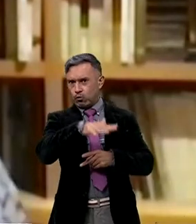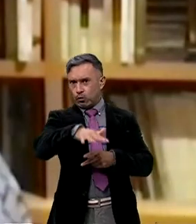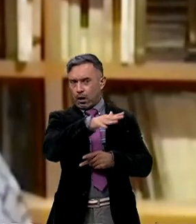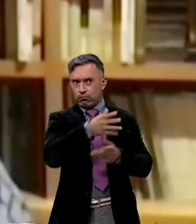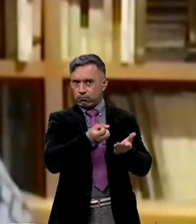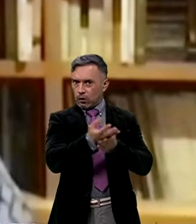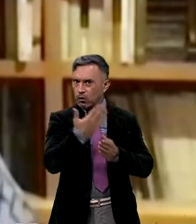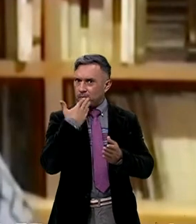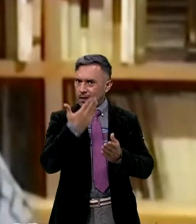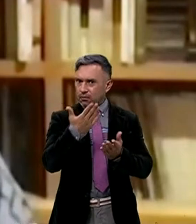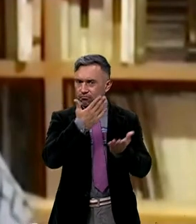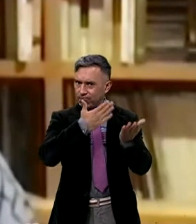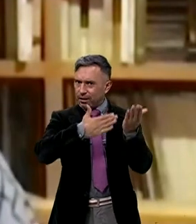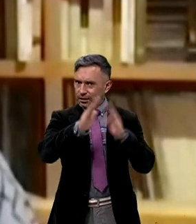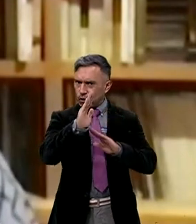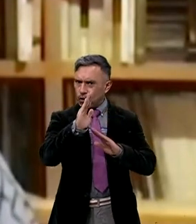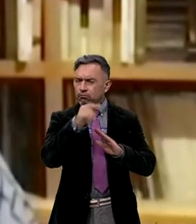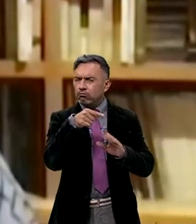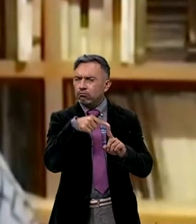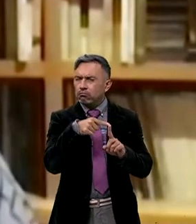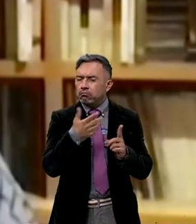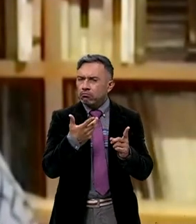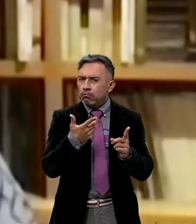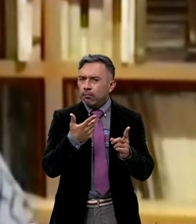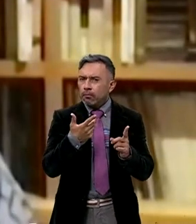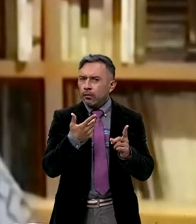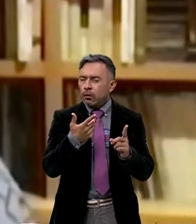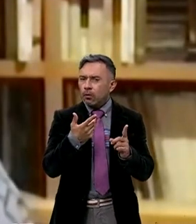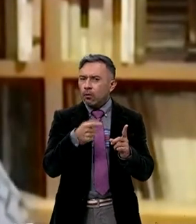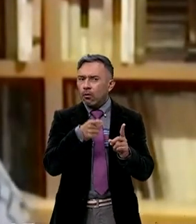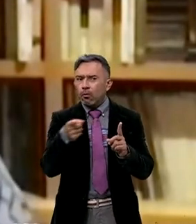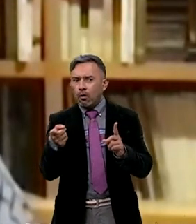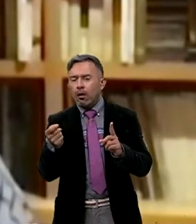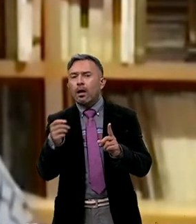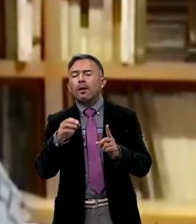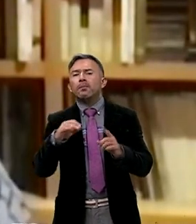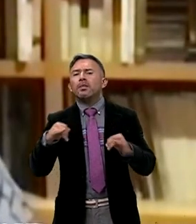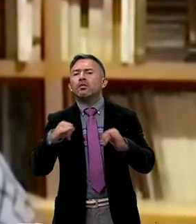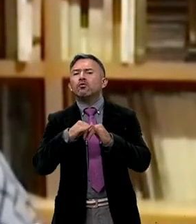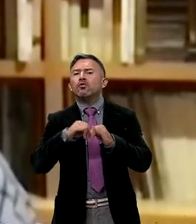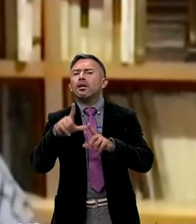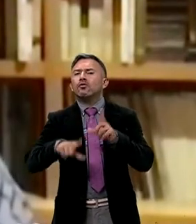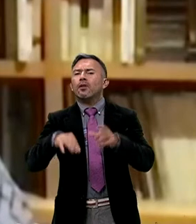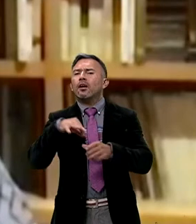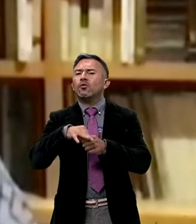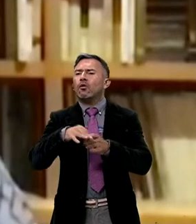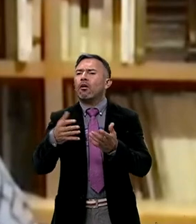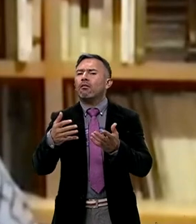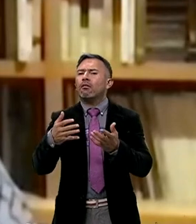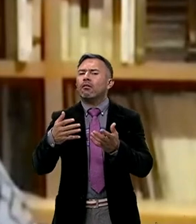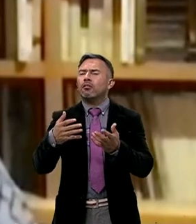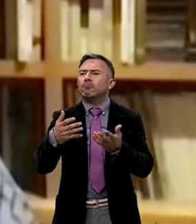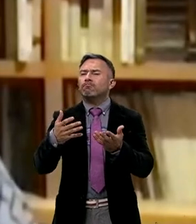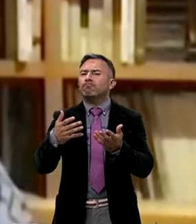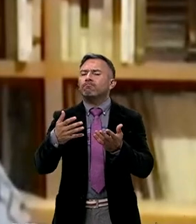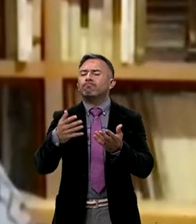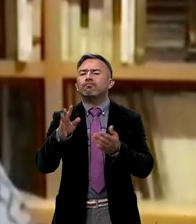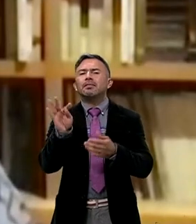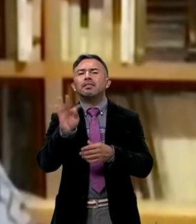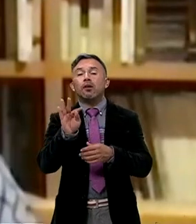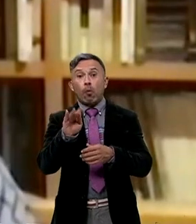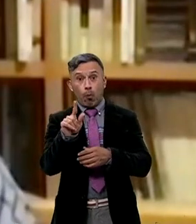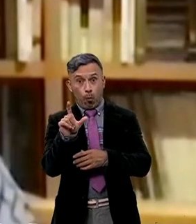es necesario estar atacando al instituto nacional electoral cuando uno tiene